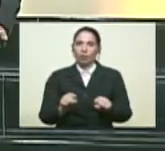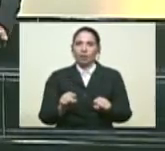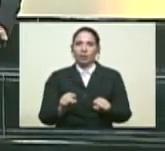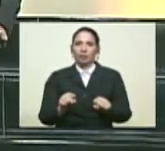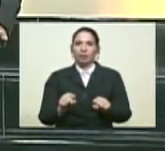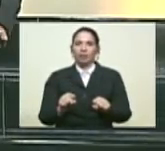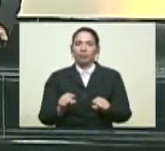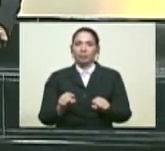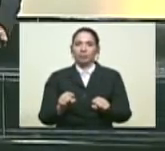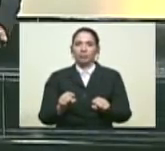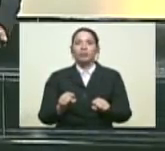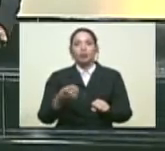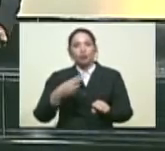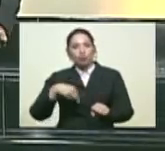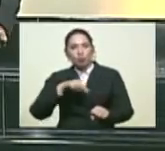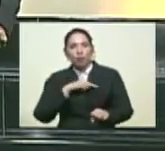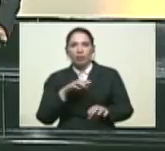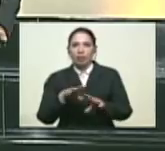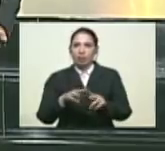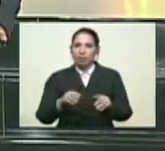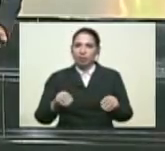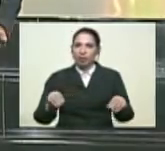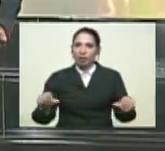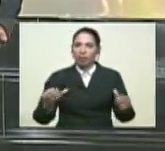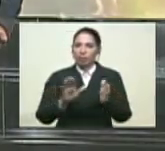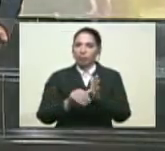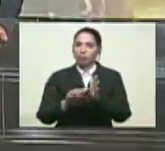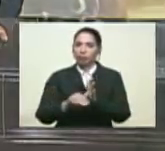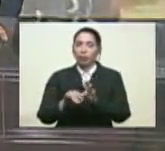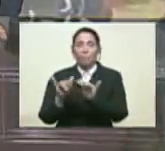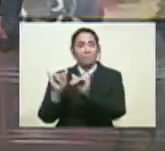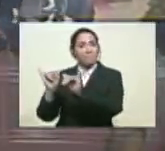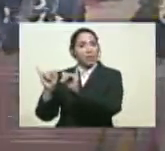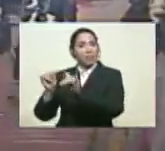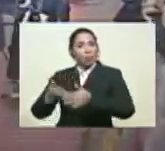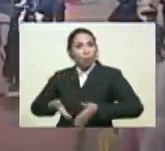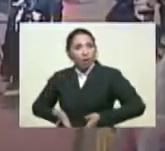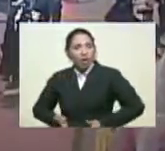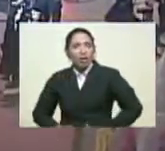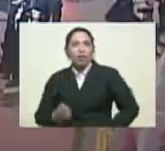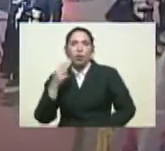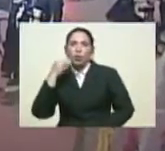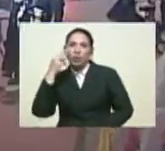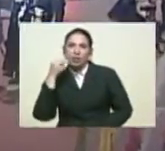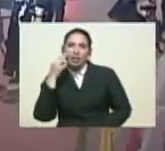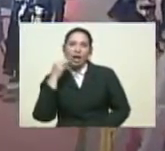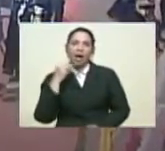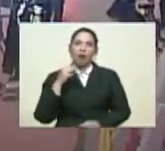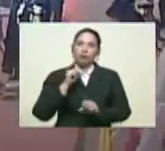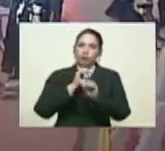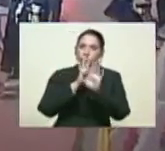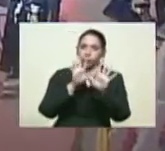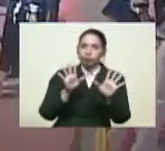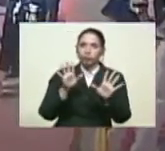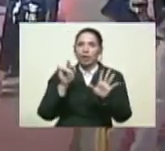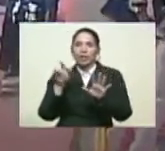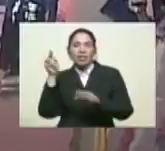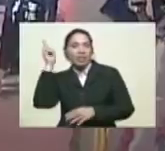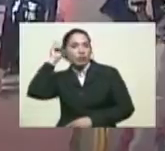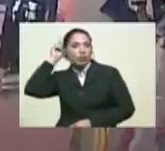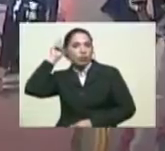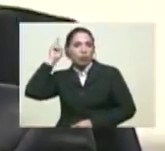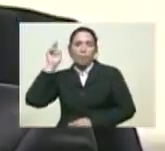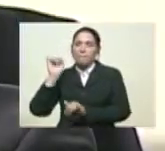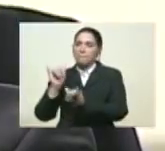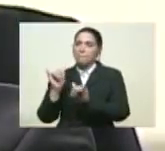nuestras tierras. Y somos los mismos hijos de esos mulatos, de esos mestizos, de esos negros, de esos indios y de